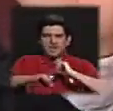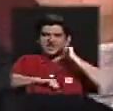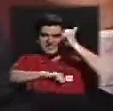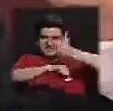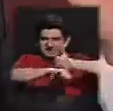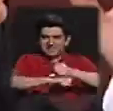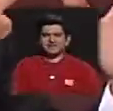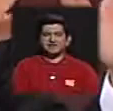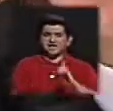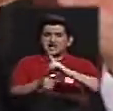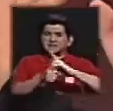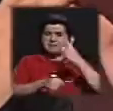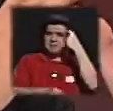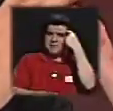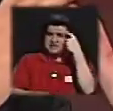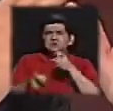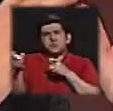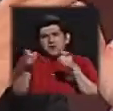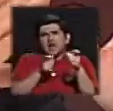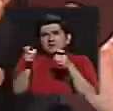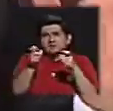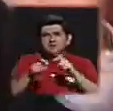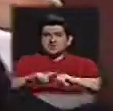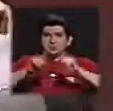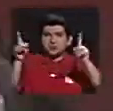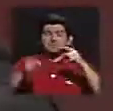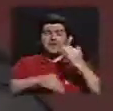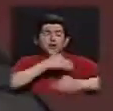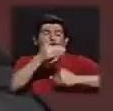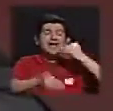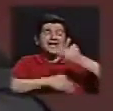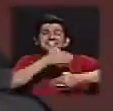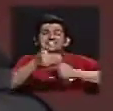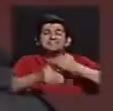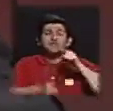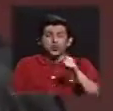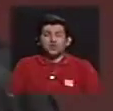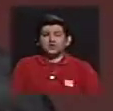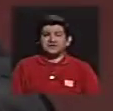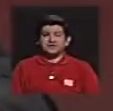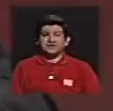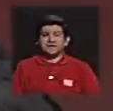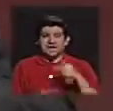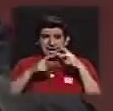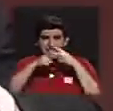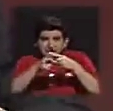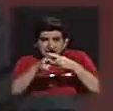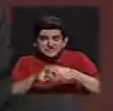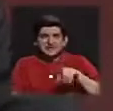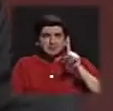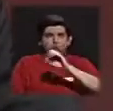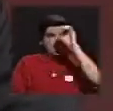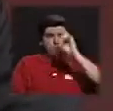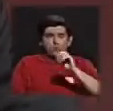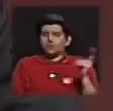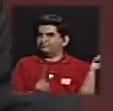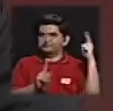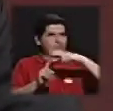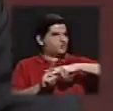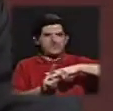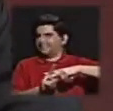es que el legislador pensó eso para la administración, pero para la gestión del fideicomiso interpretan que ese 1% no